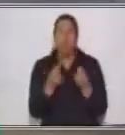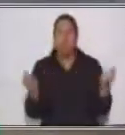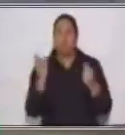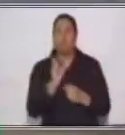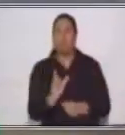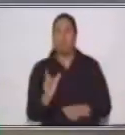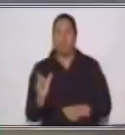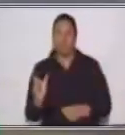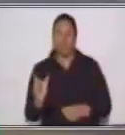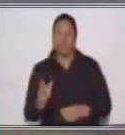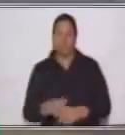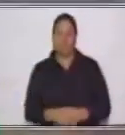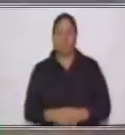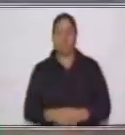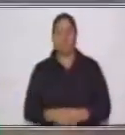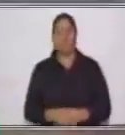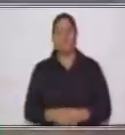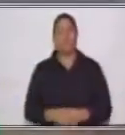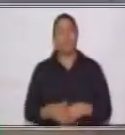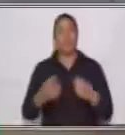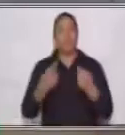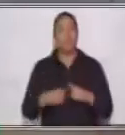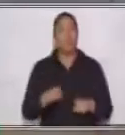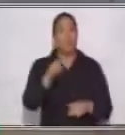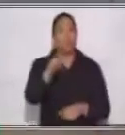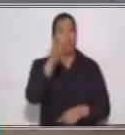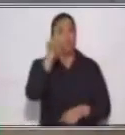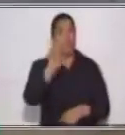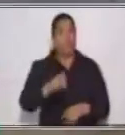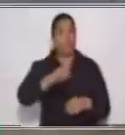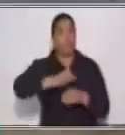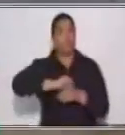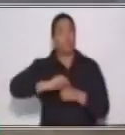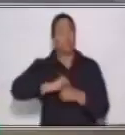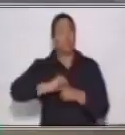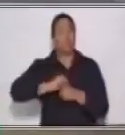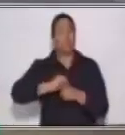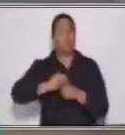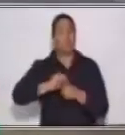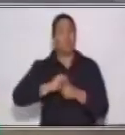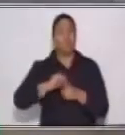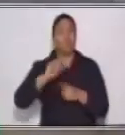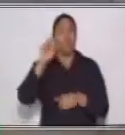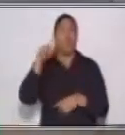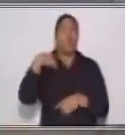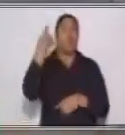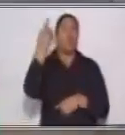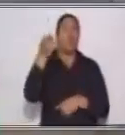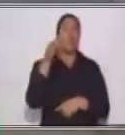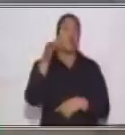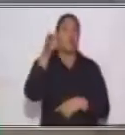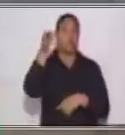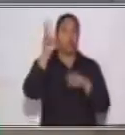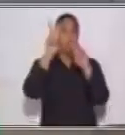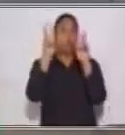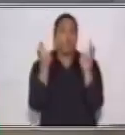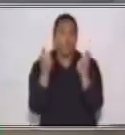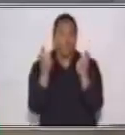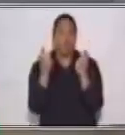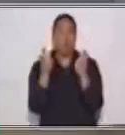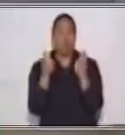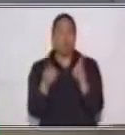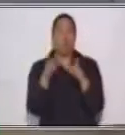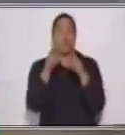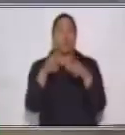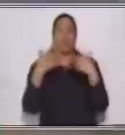Pero debes de practicar para que cuando hagamos los siguientes temas tengamos ya